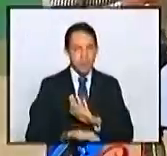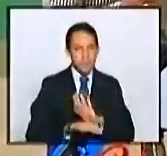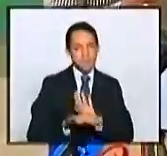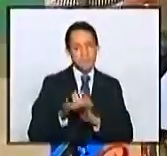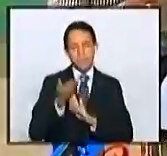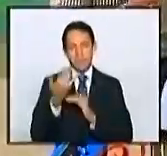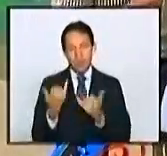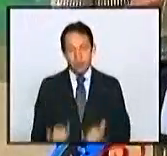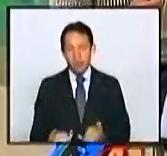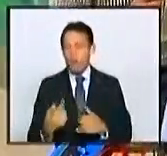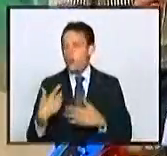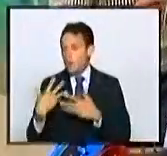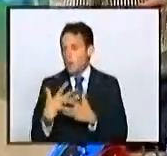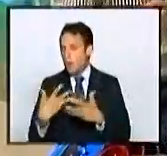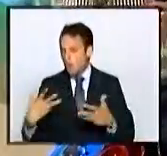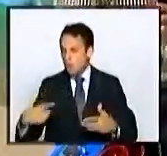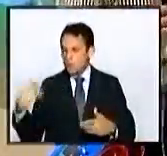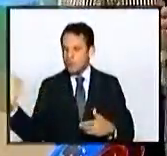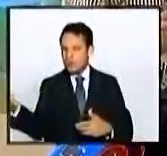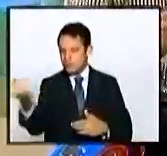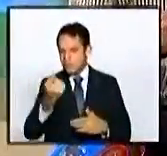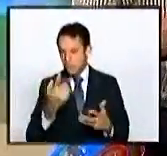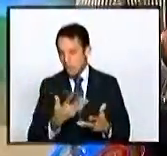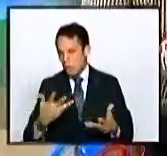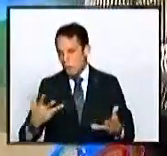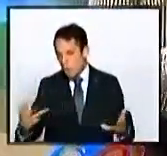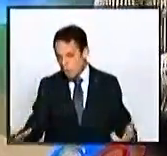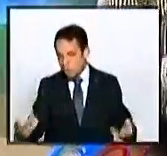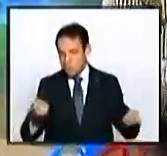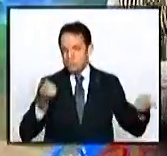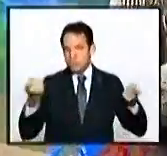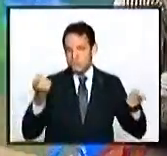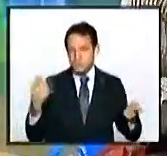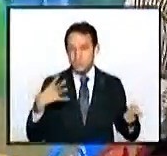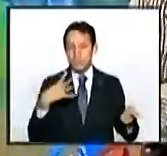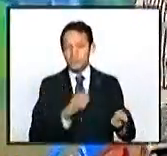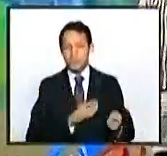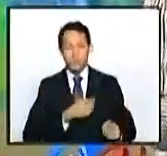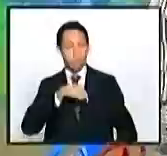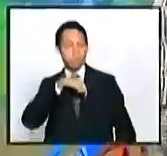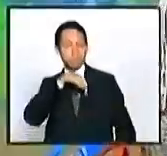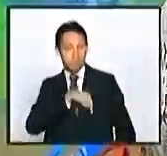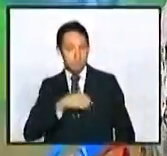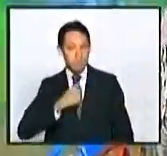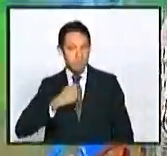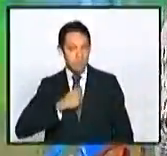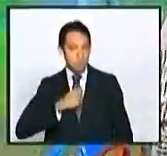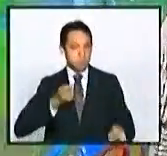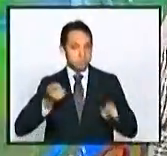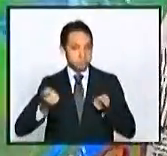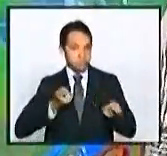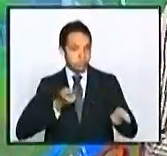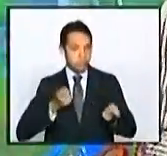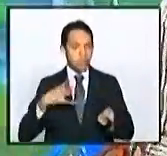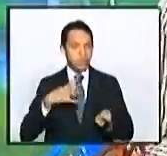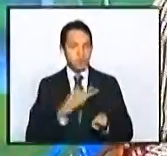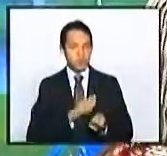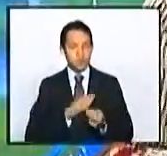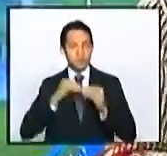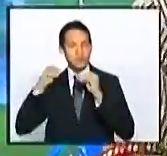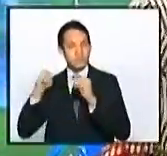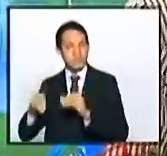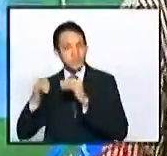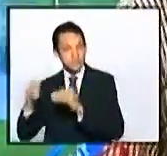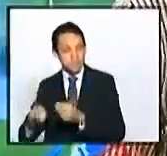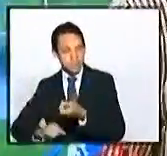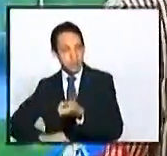externos que no muchas veces no pueden manejar, pero potenciando los internos, que sí los podemos manejar, y es lo que hacemos en la Clínica de la Felicidad, podemos lograr